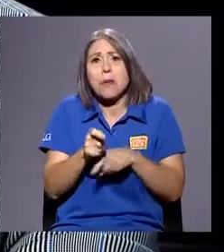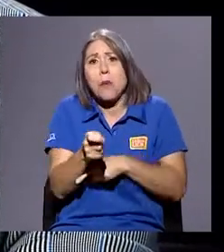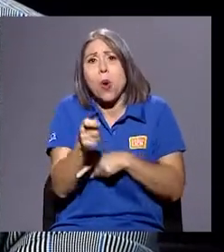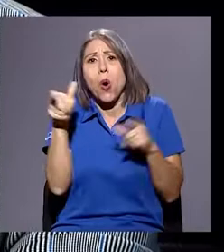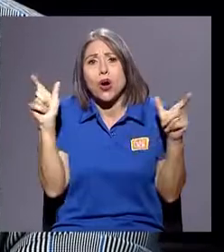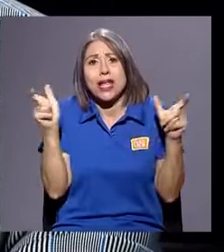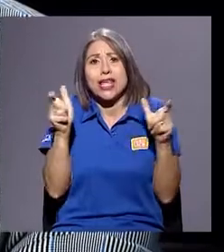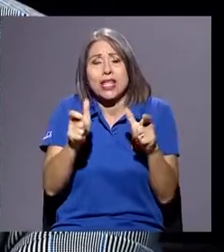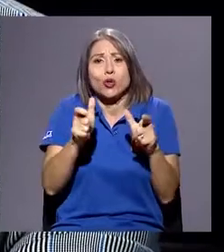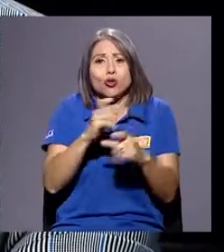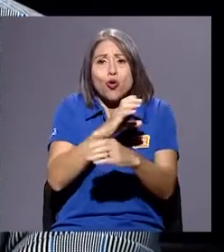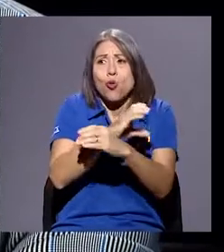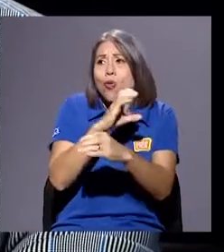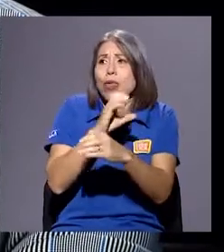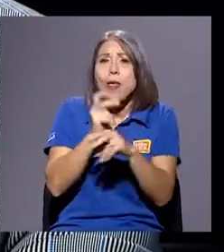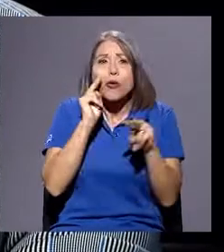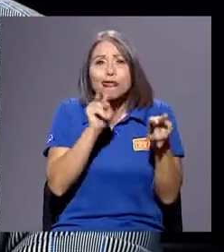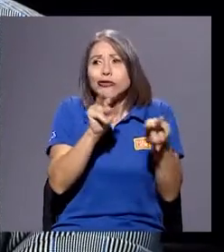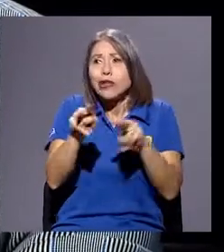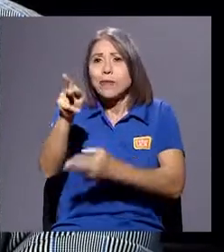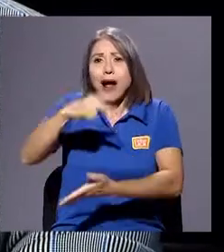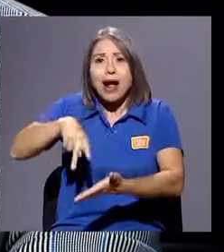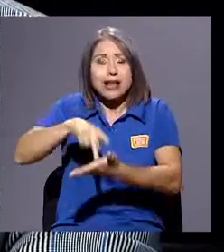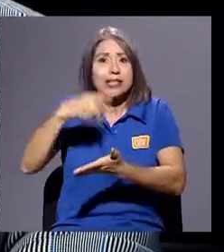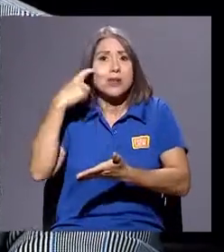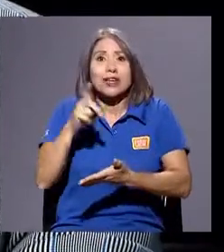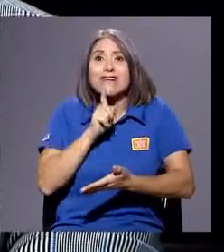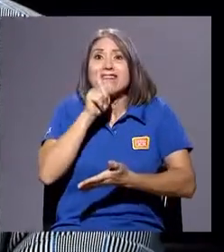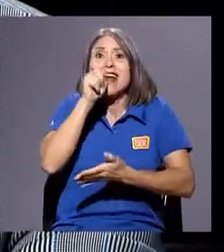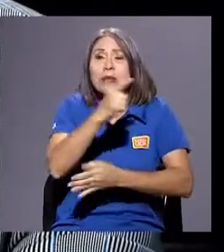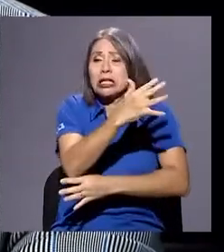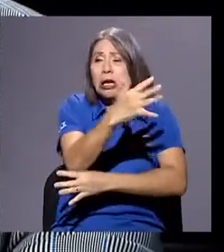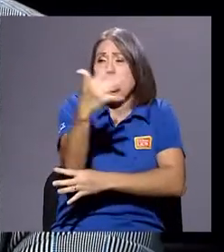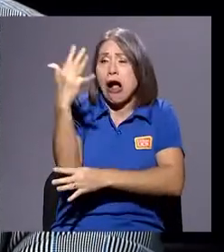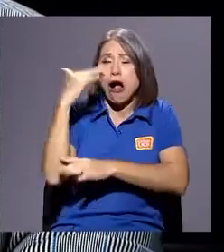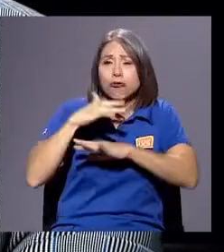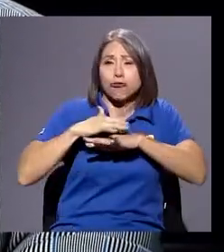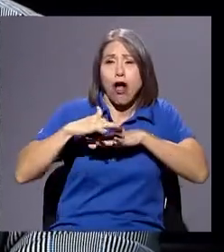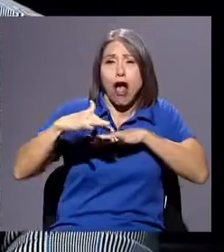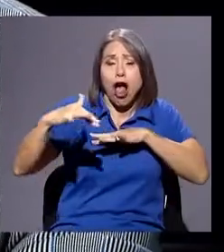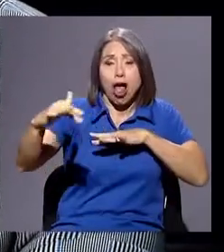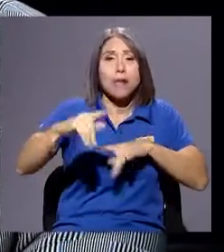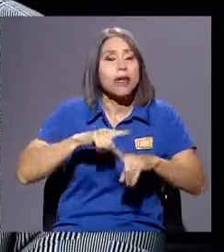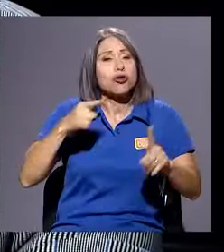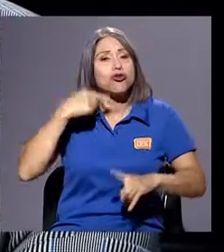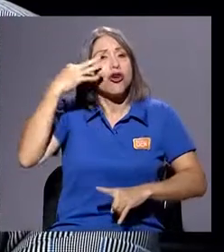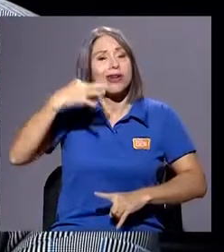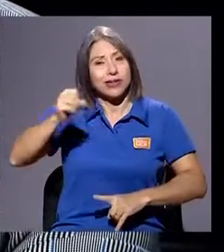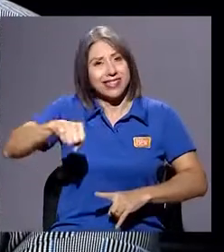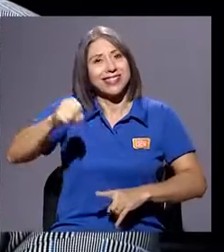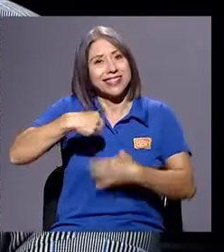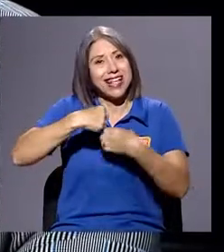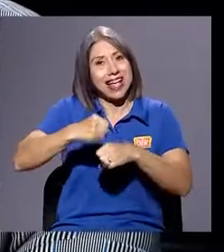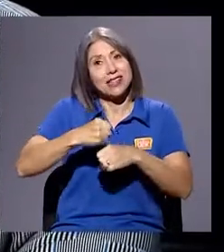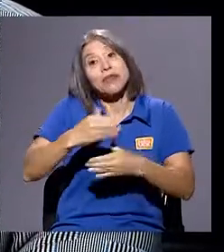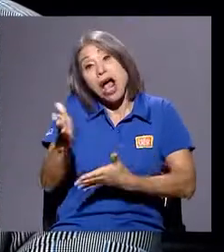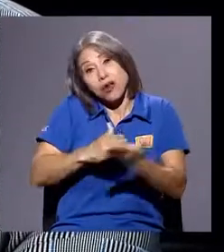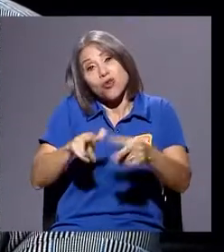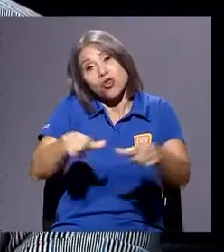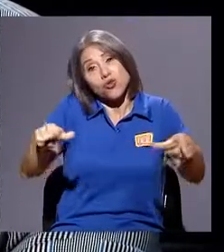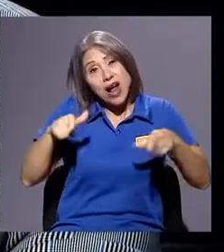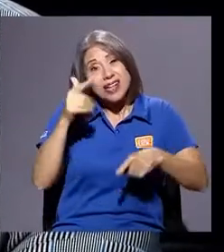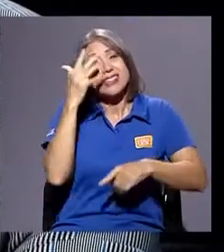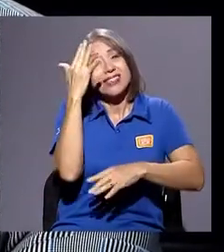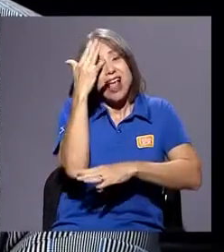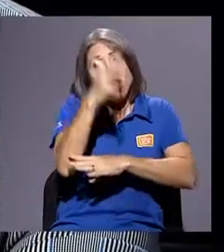hectáreas, miles de hectáreas que cubre cada uno. Pero digamos que creo que sí se hace una labor. Claro que hay tala de árboles en algunos lugares, hay saqueo de